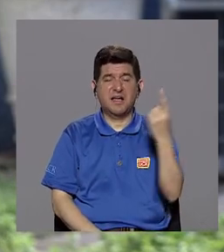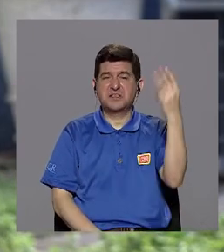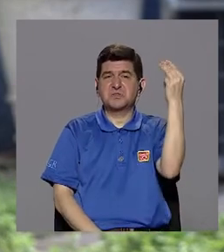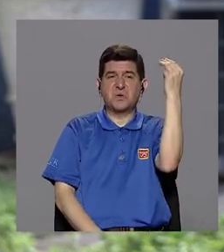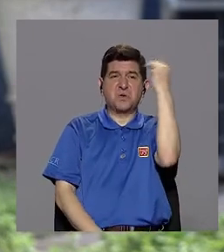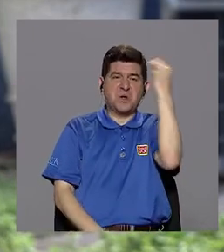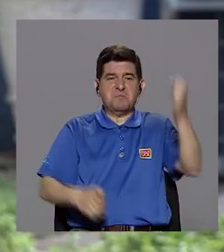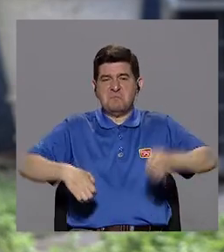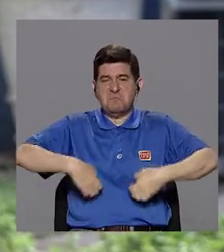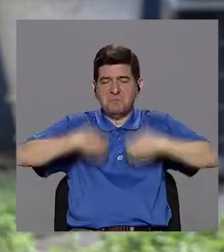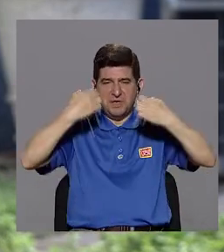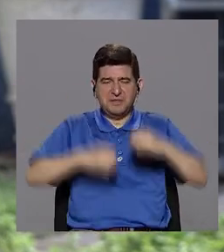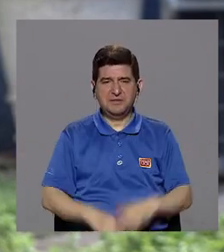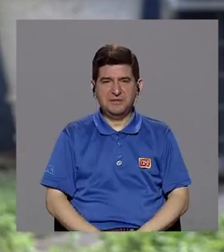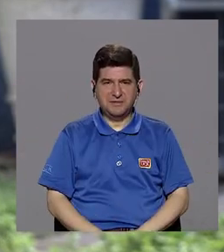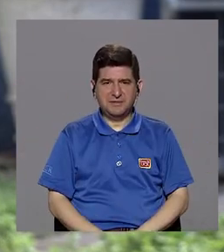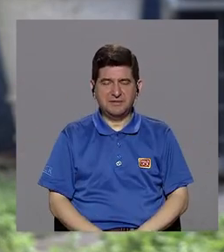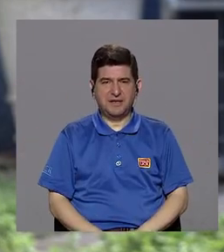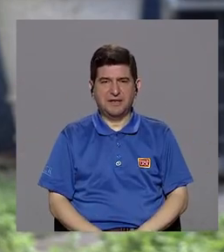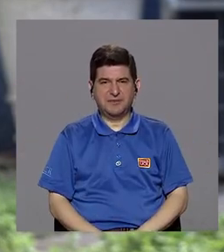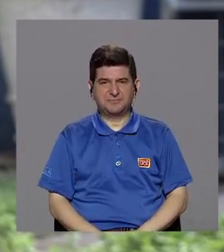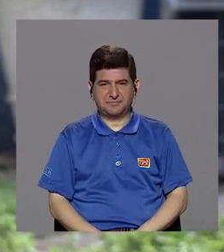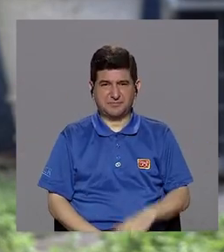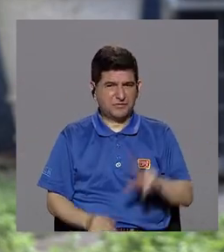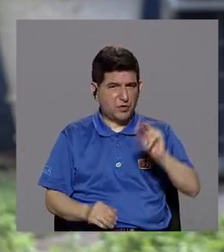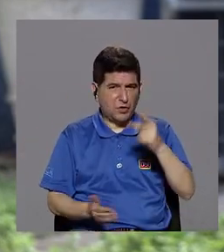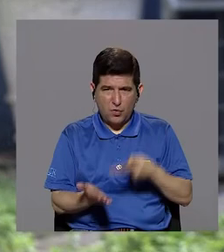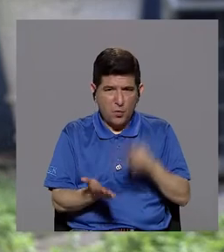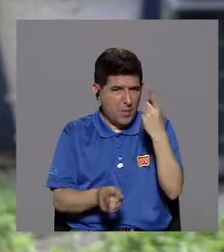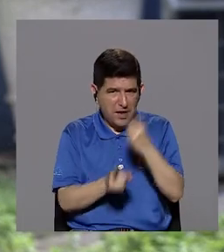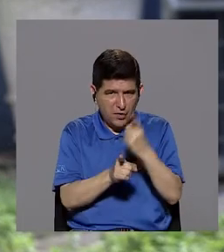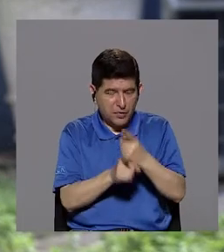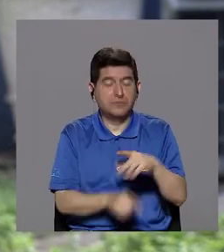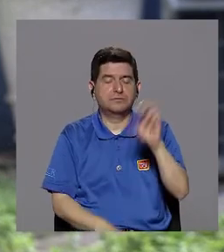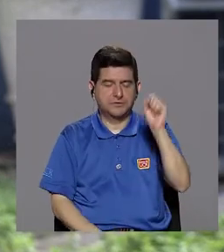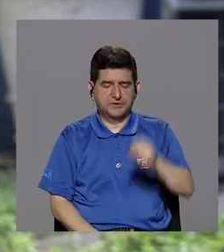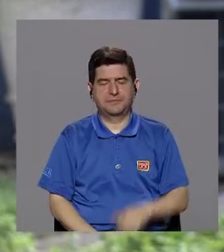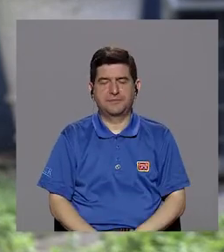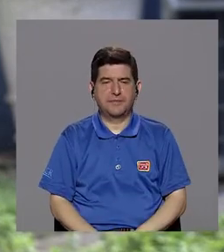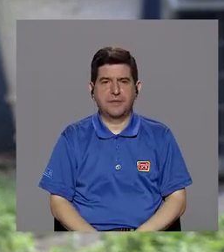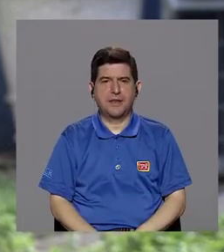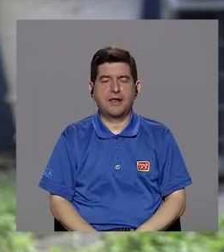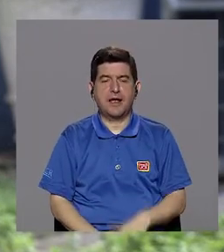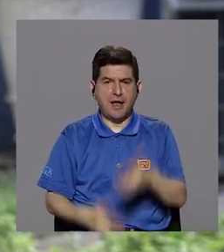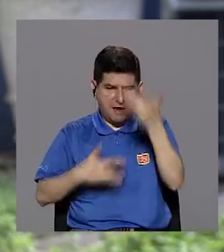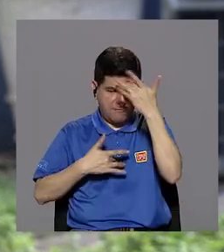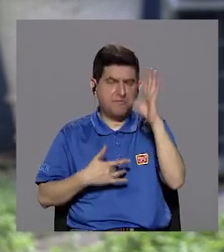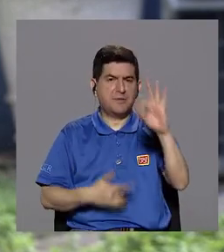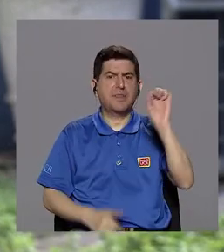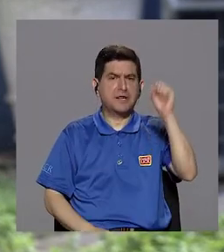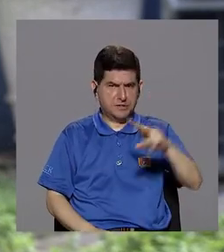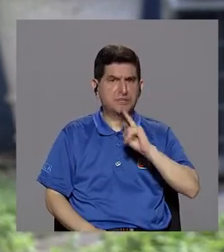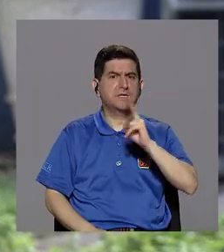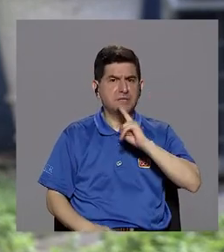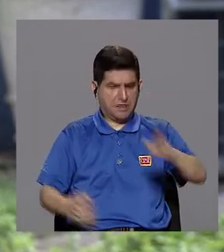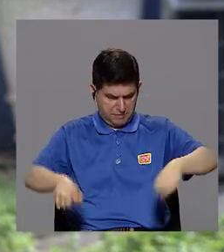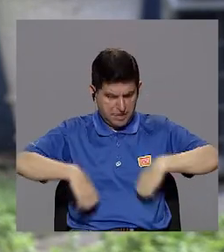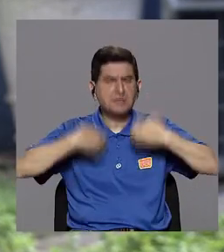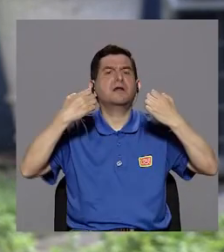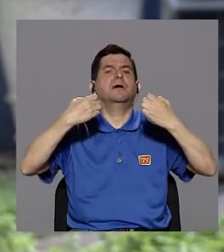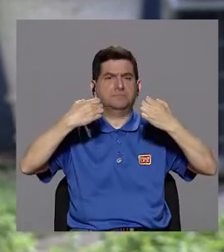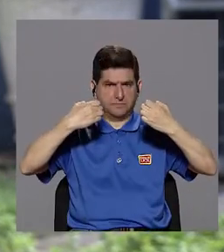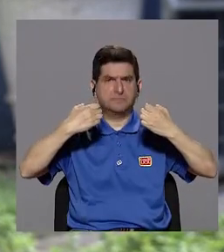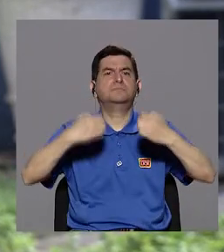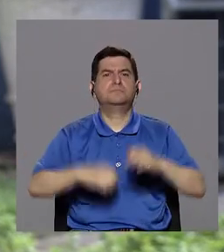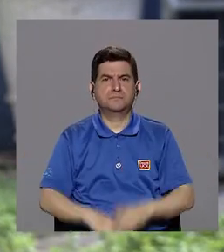mente y que se subestima, sí. Y que sepan que no, que la fibromialgia efectivamente es una enfermedad real,